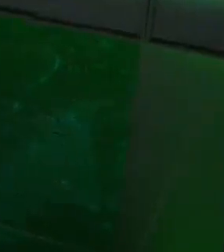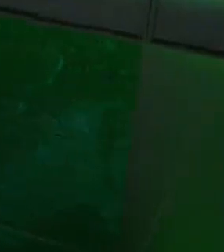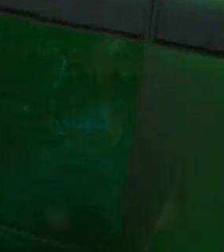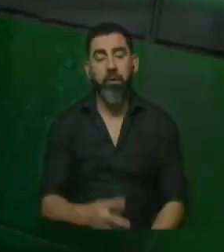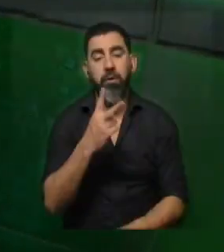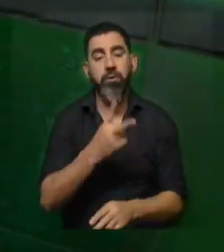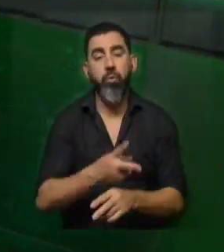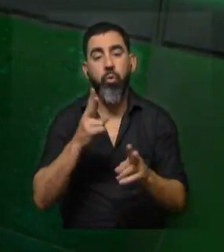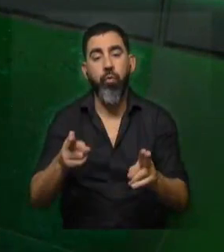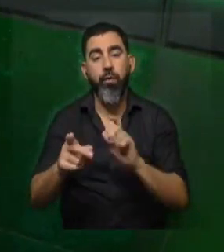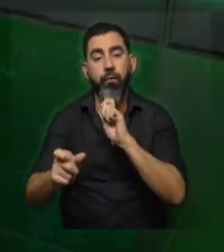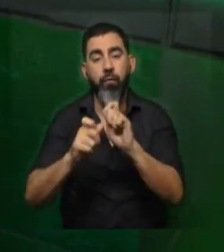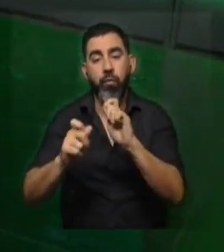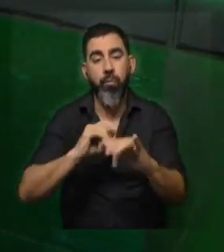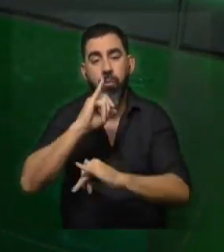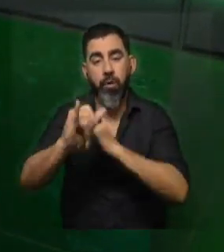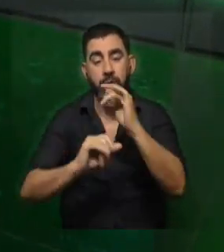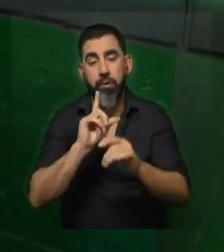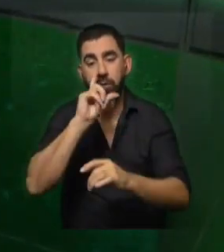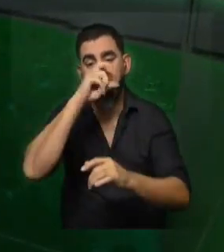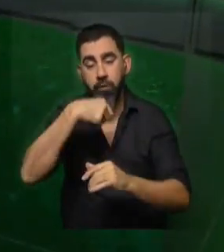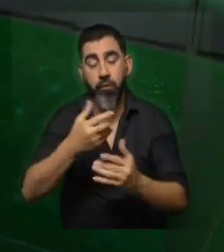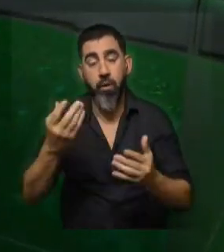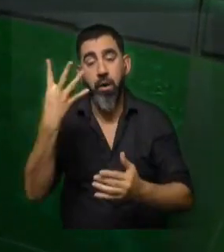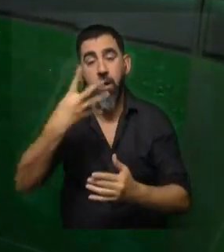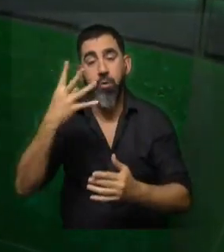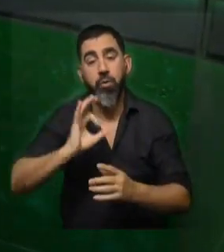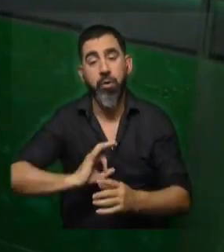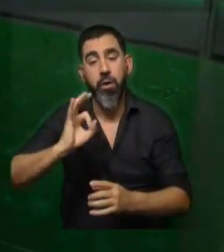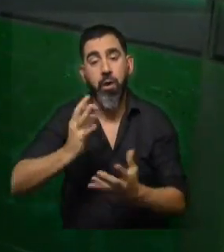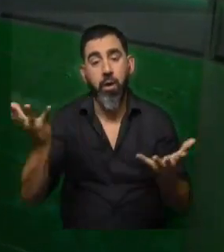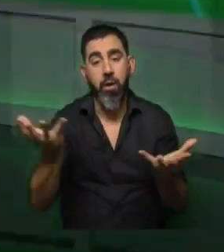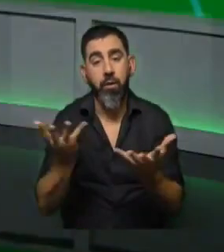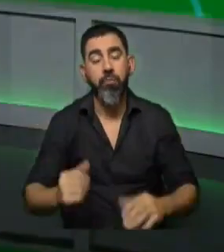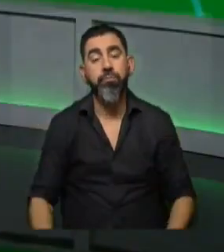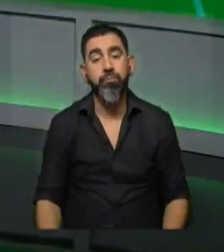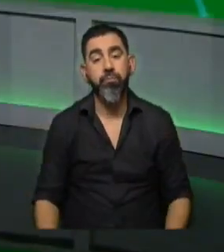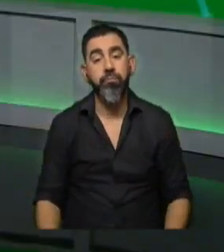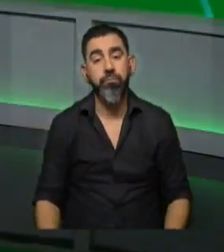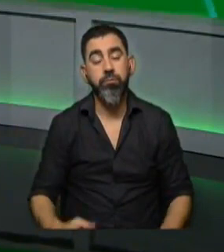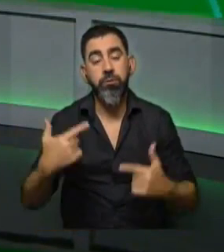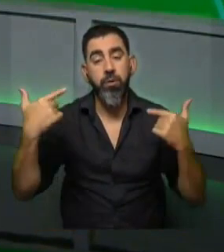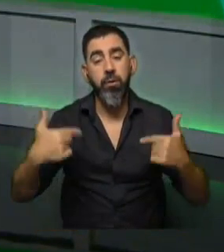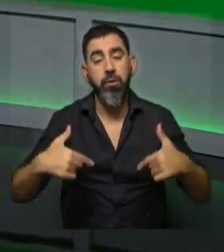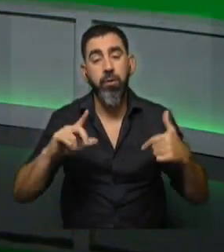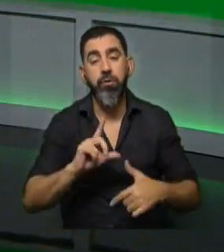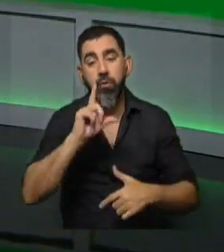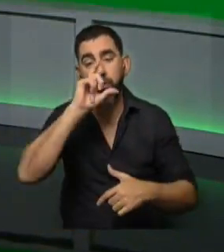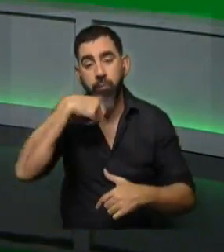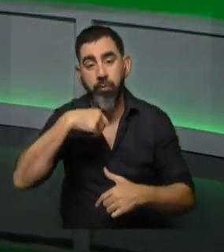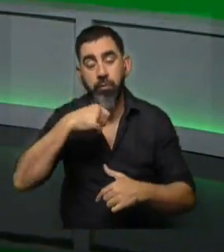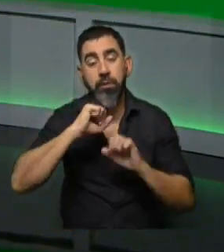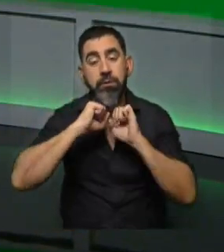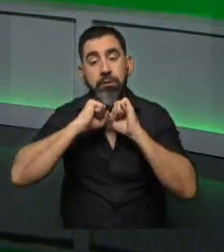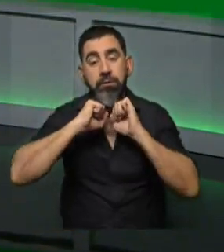segundo bloque de MB de noticias continuamos con la información con catorce grados a esta hora aquí en Montevideo y les contamos que la intendencia de Montevideo a través